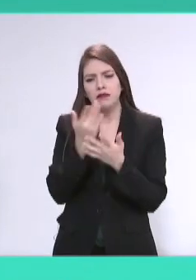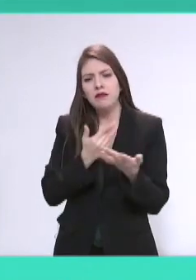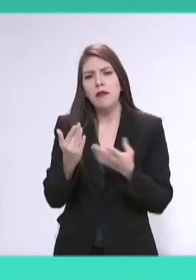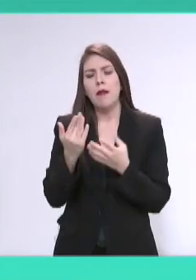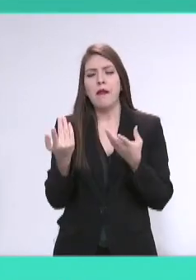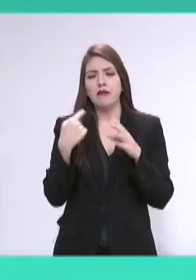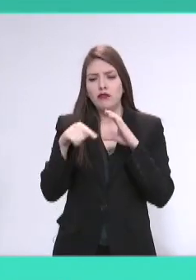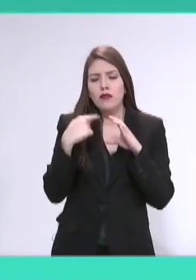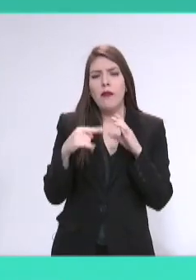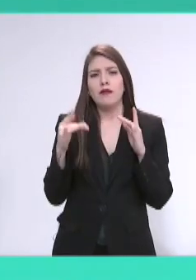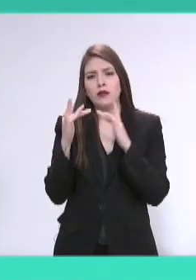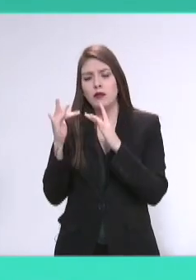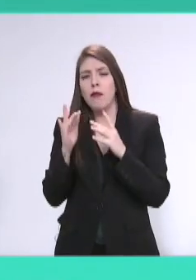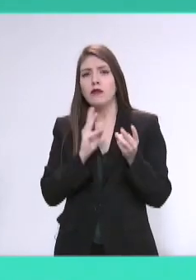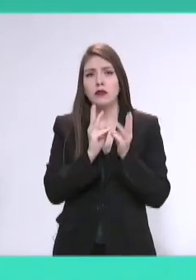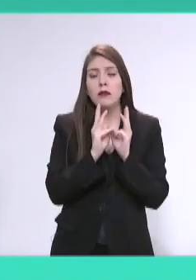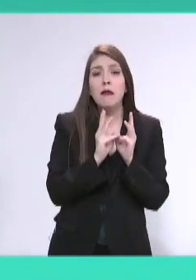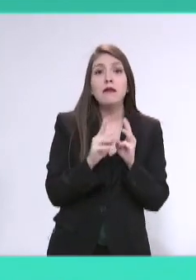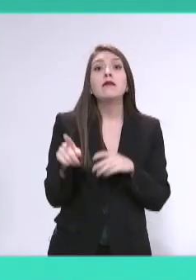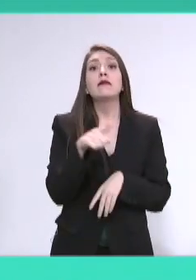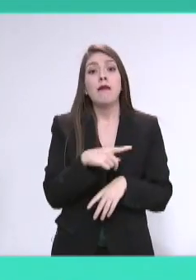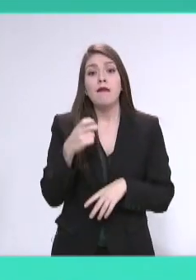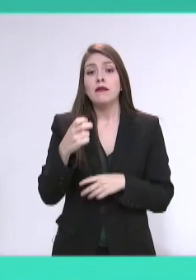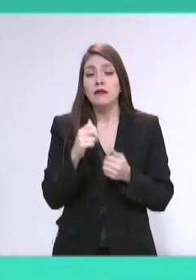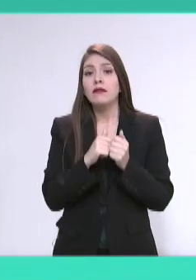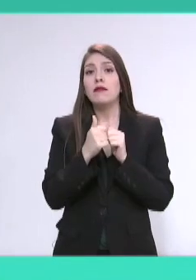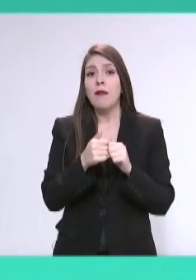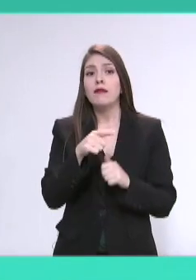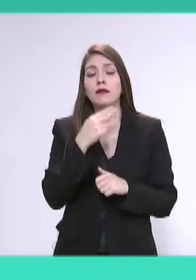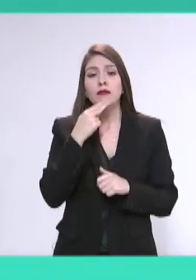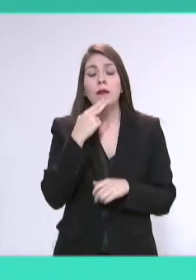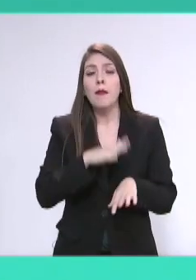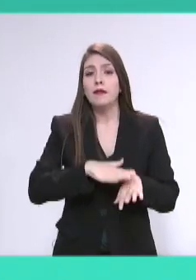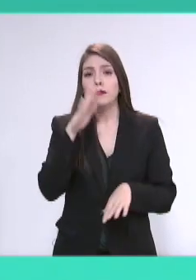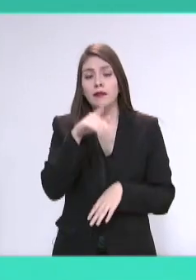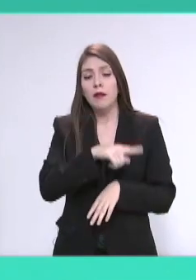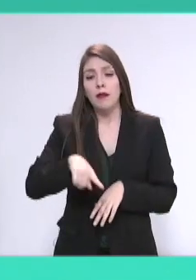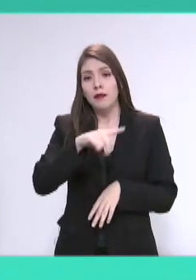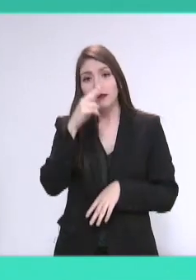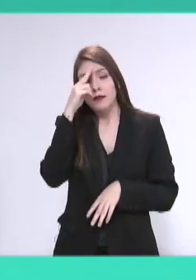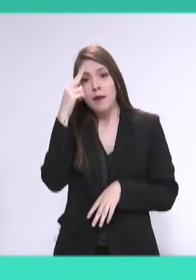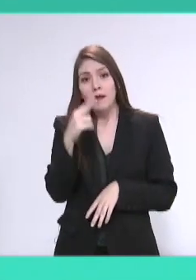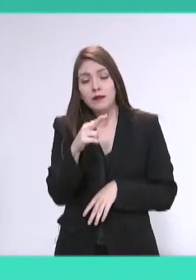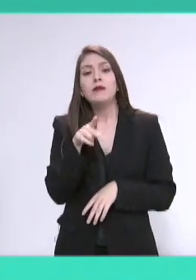electrónico, sin duda son los canales de contacto que está utilizando el mexicano y donde tendríamos que poner un foco de